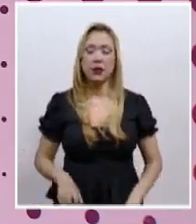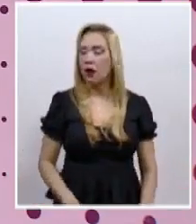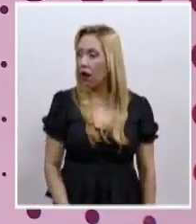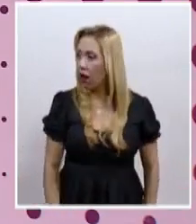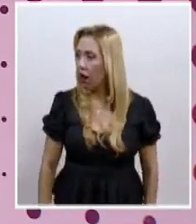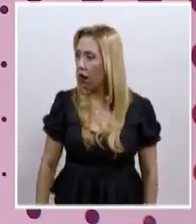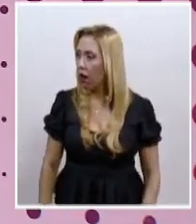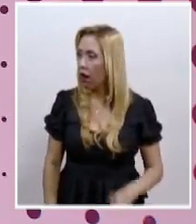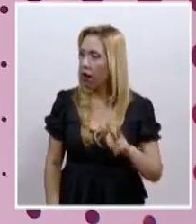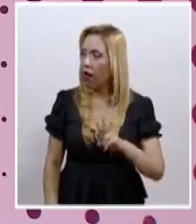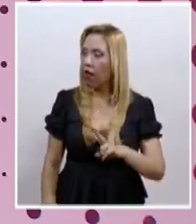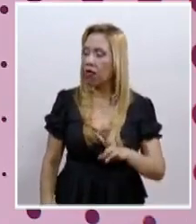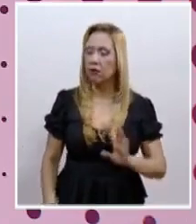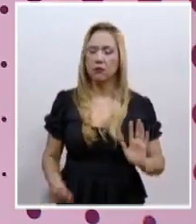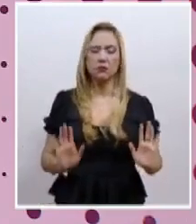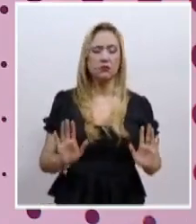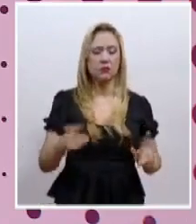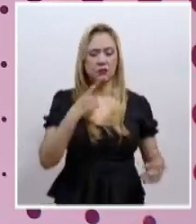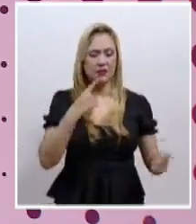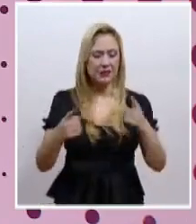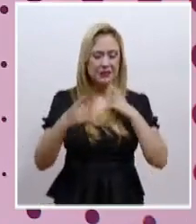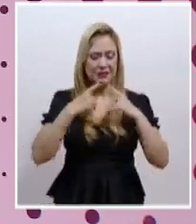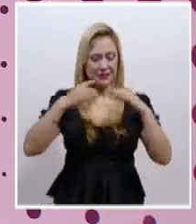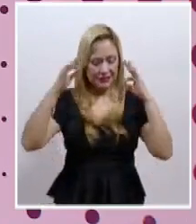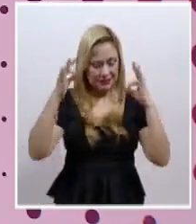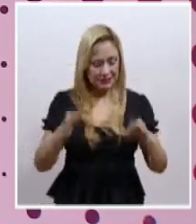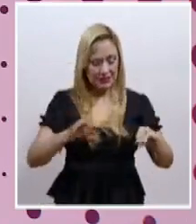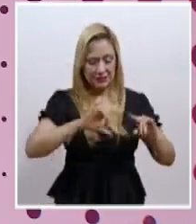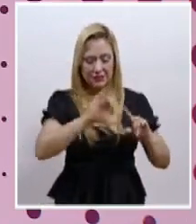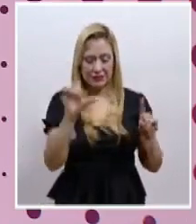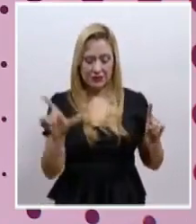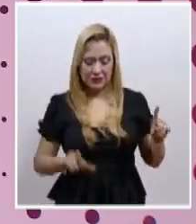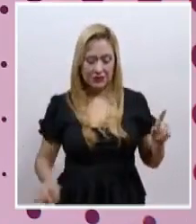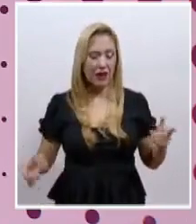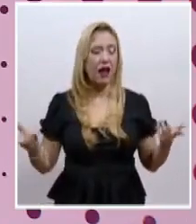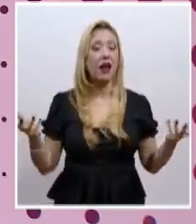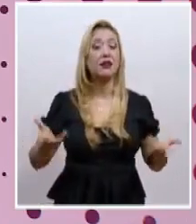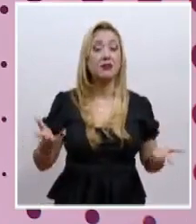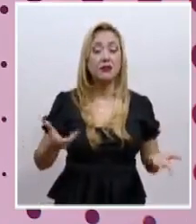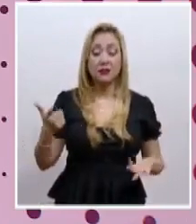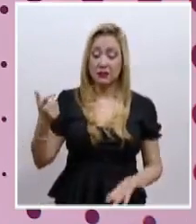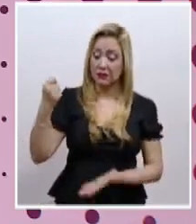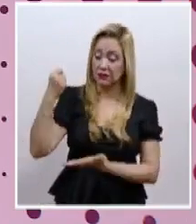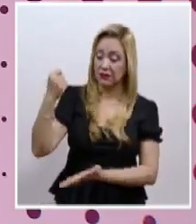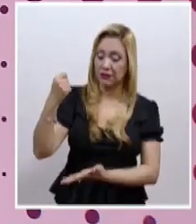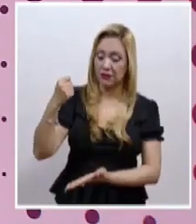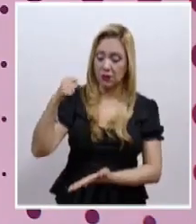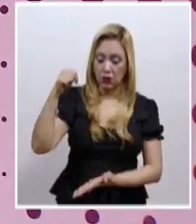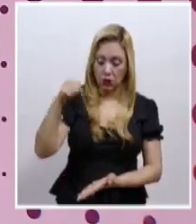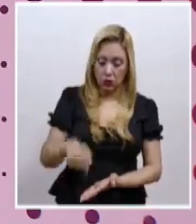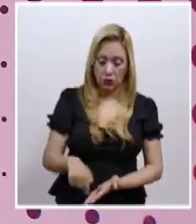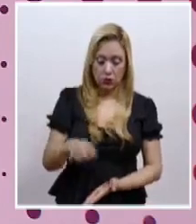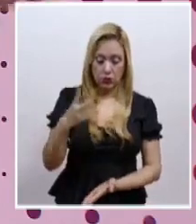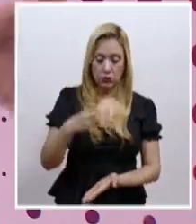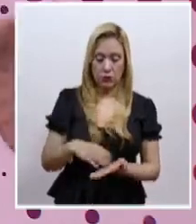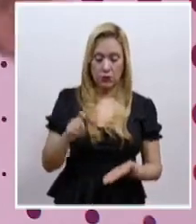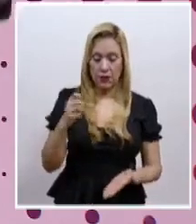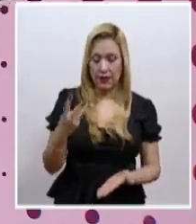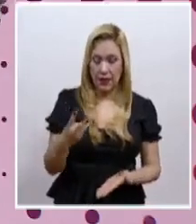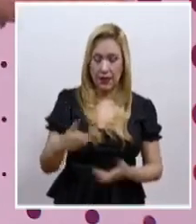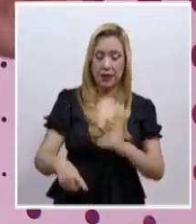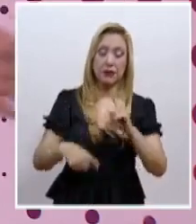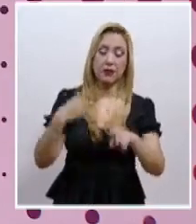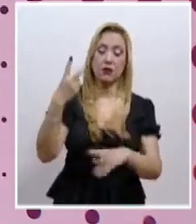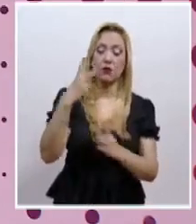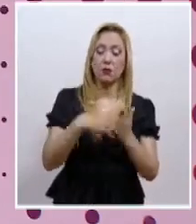más la atención o no, pero no hay una discusión realmente nacional de qué hacer con este dinero, pero no este año, ni en esta